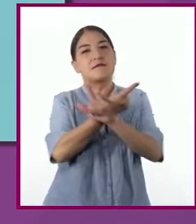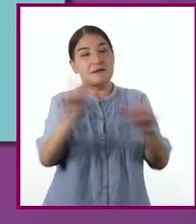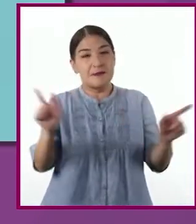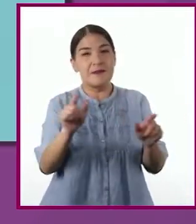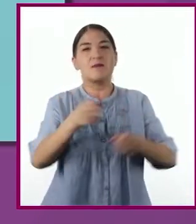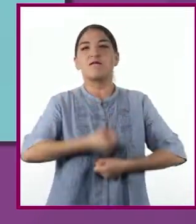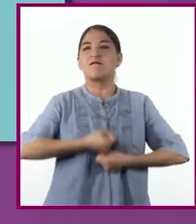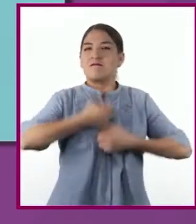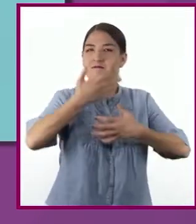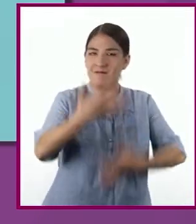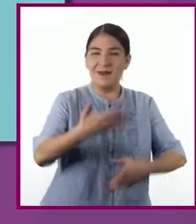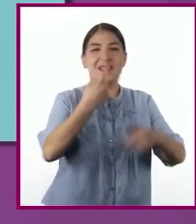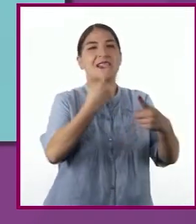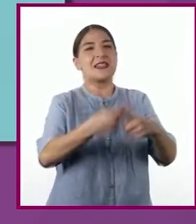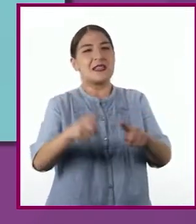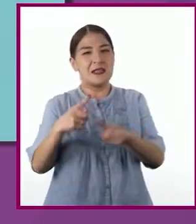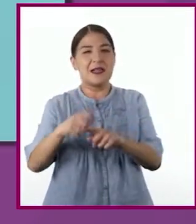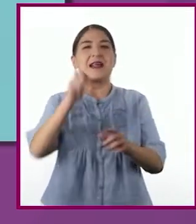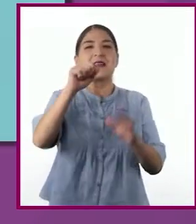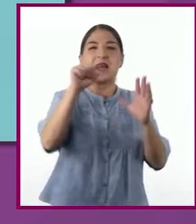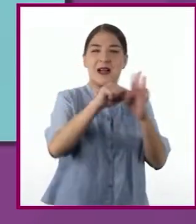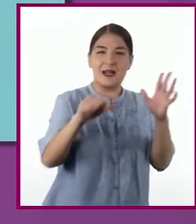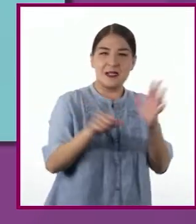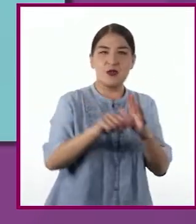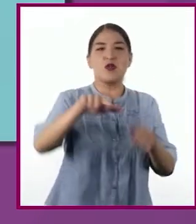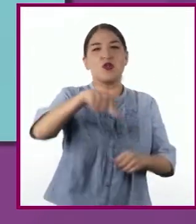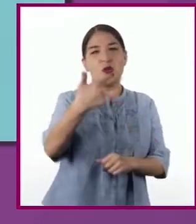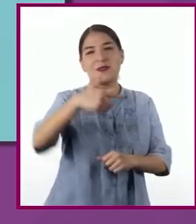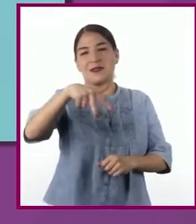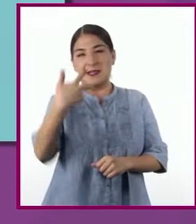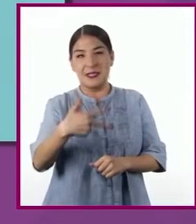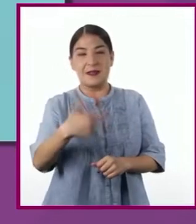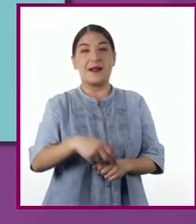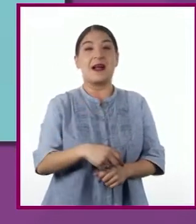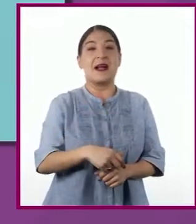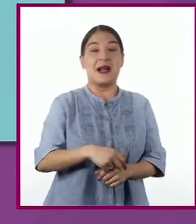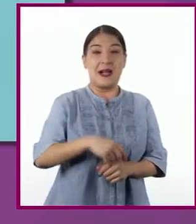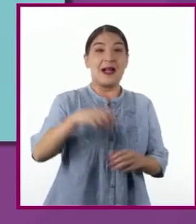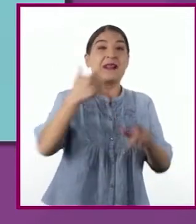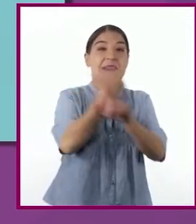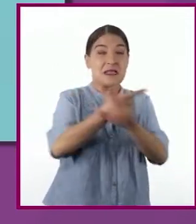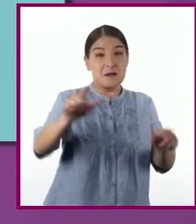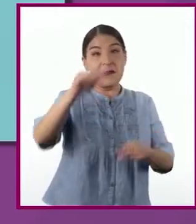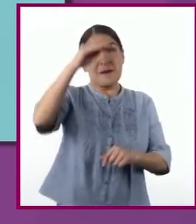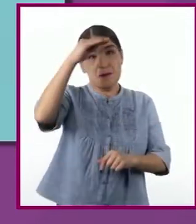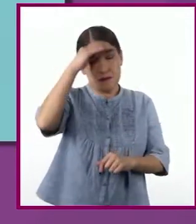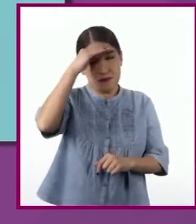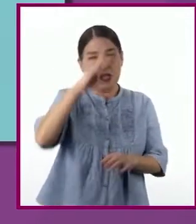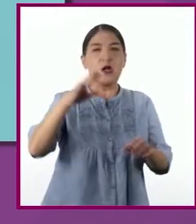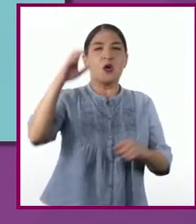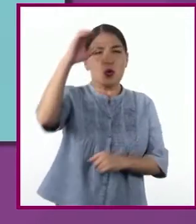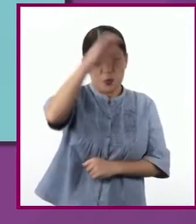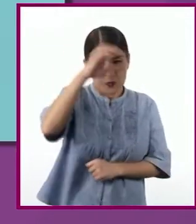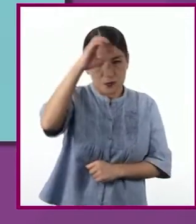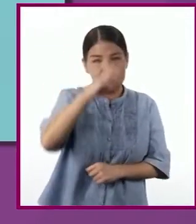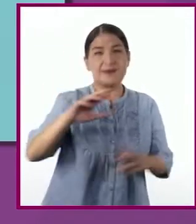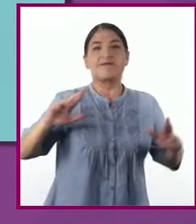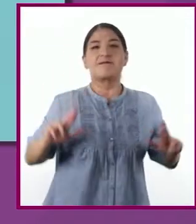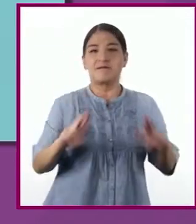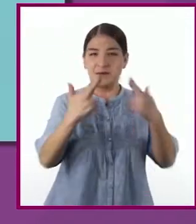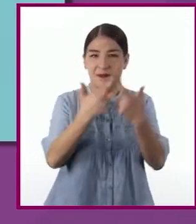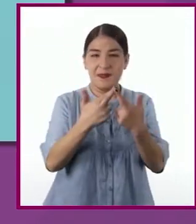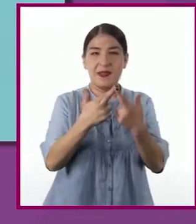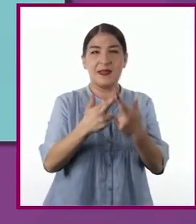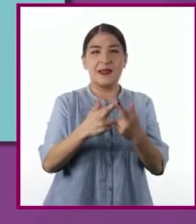libertad de expresión en los artículos 12 y 13, la libertad de pensamiento, de conciencia y de religión en